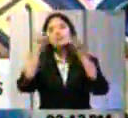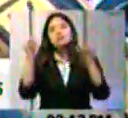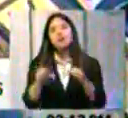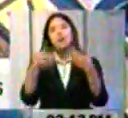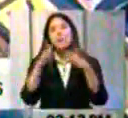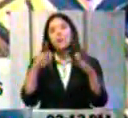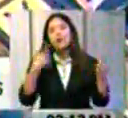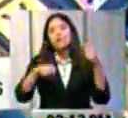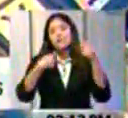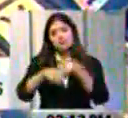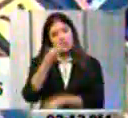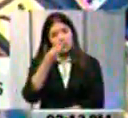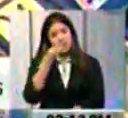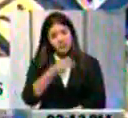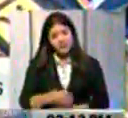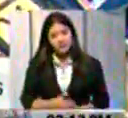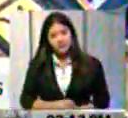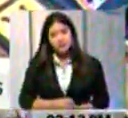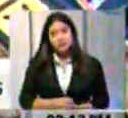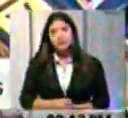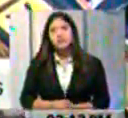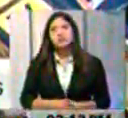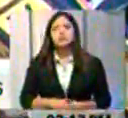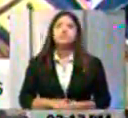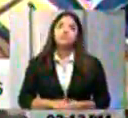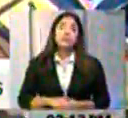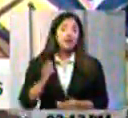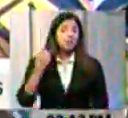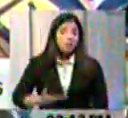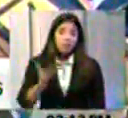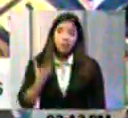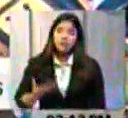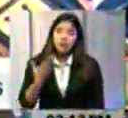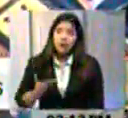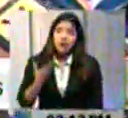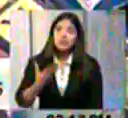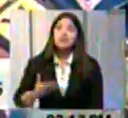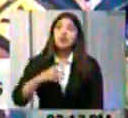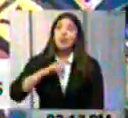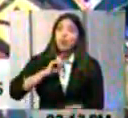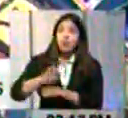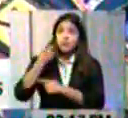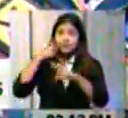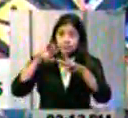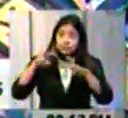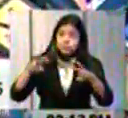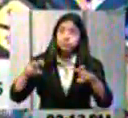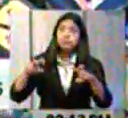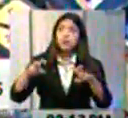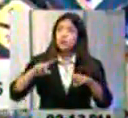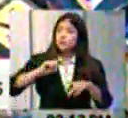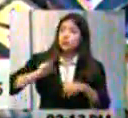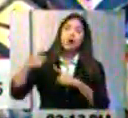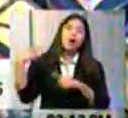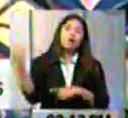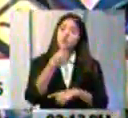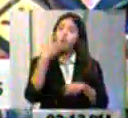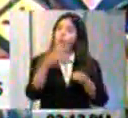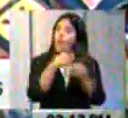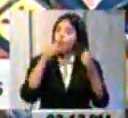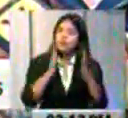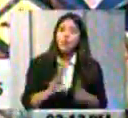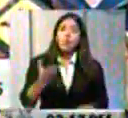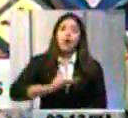de distribución de alimentos. Mira, es un elemento fundamental, donde a través de la orden de operaciones se ha instruido a todos nuestros gobernadores,